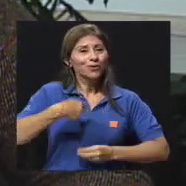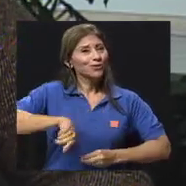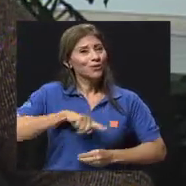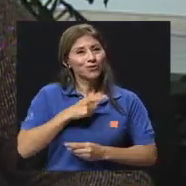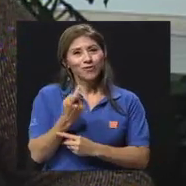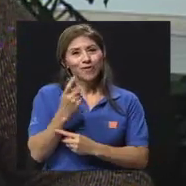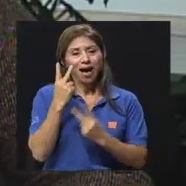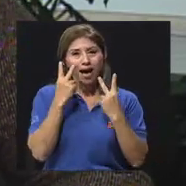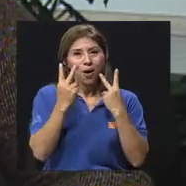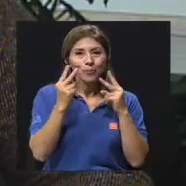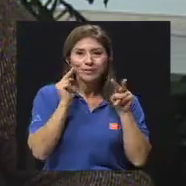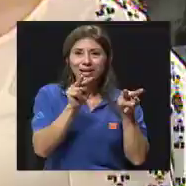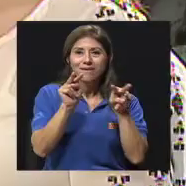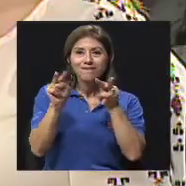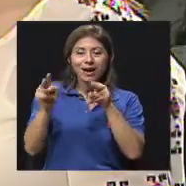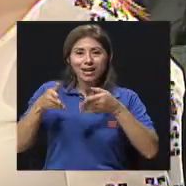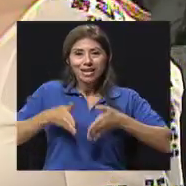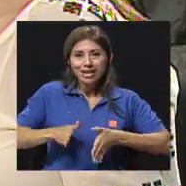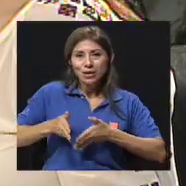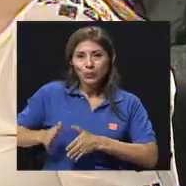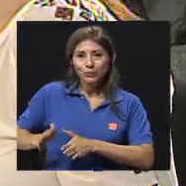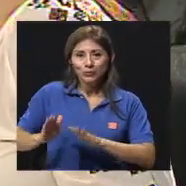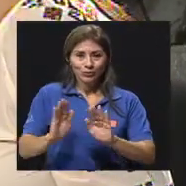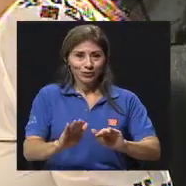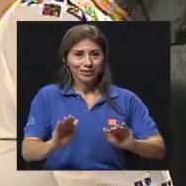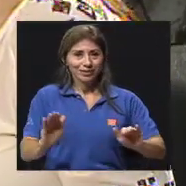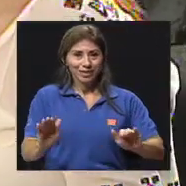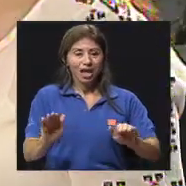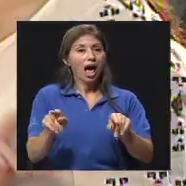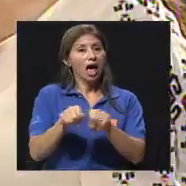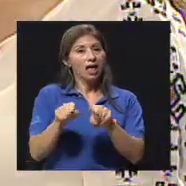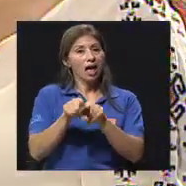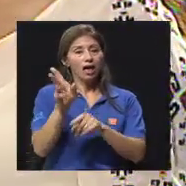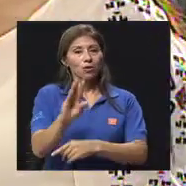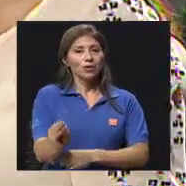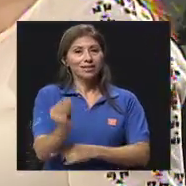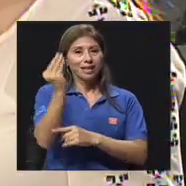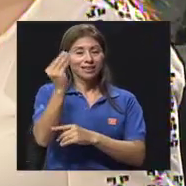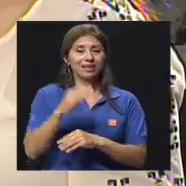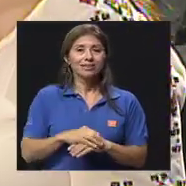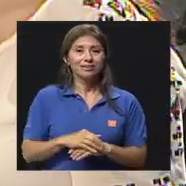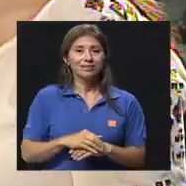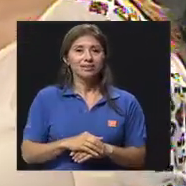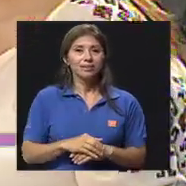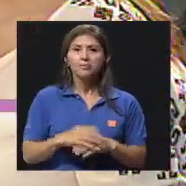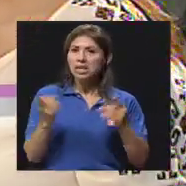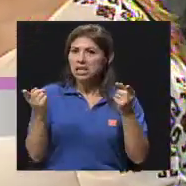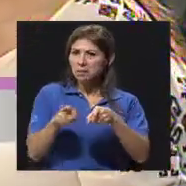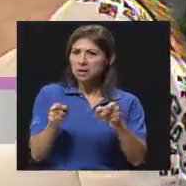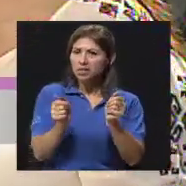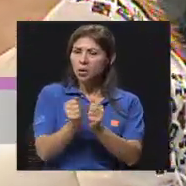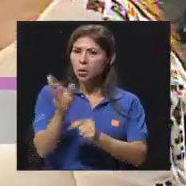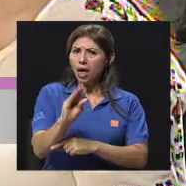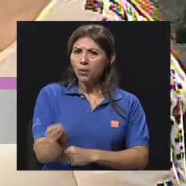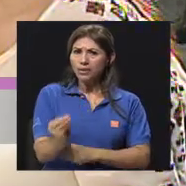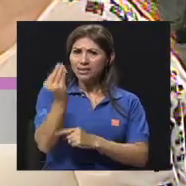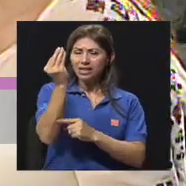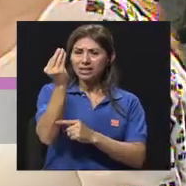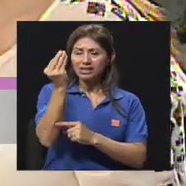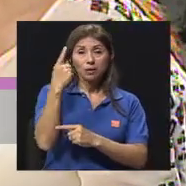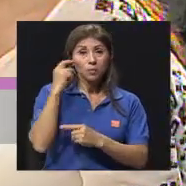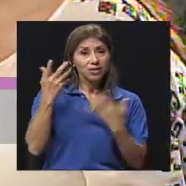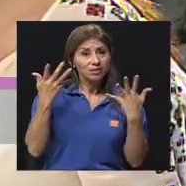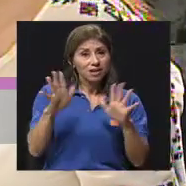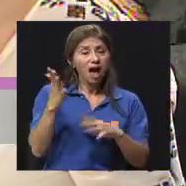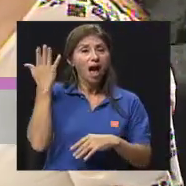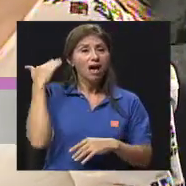los adolescentes, estamos observando. ¿Y qué pasa con los adolescentes, verdad? Porque estábamos hablando en el bloque anterior con estos niños de